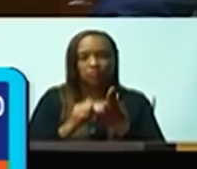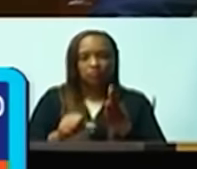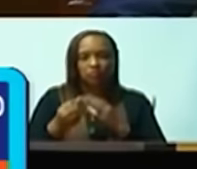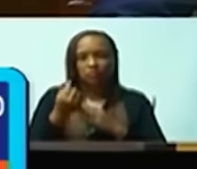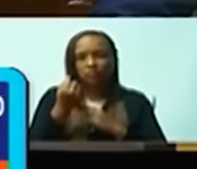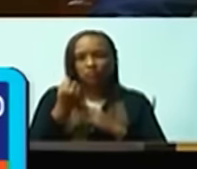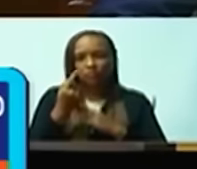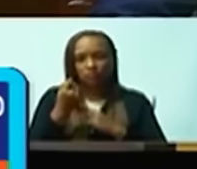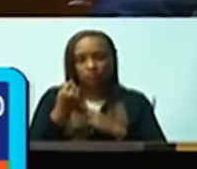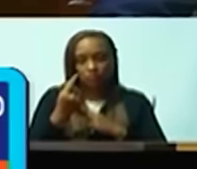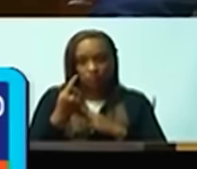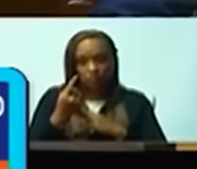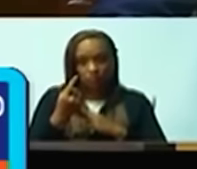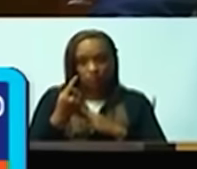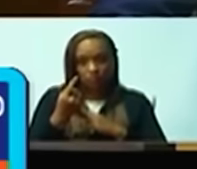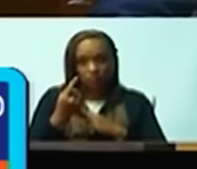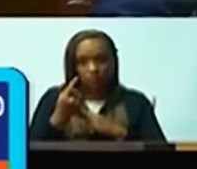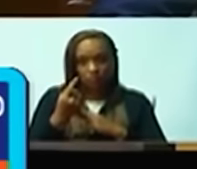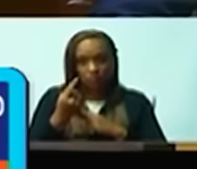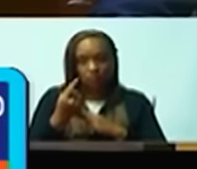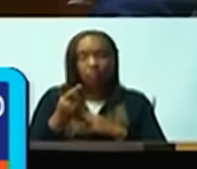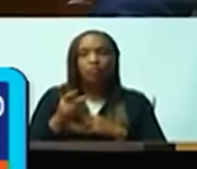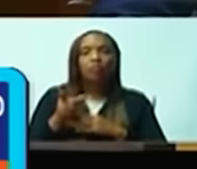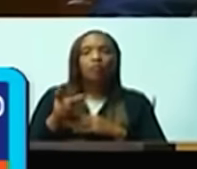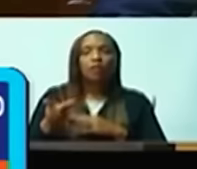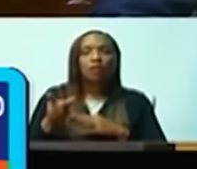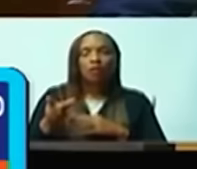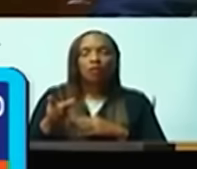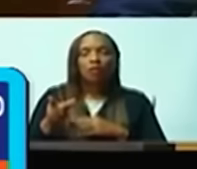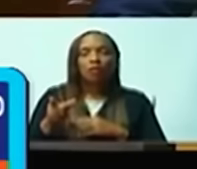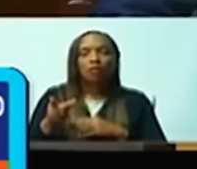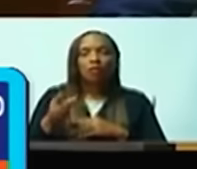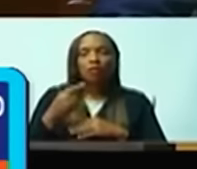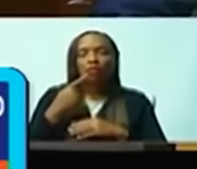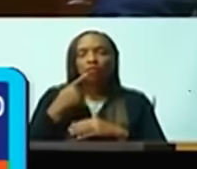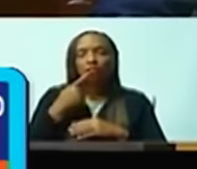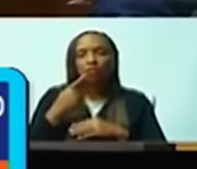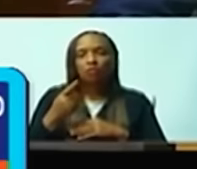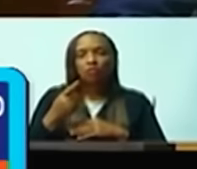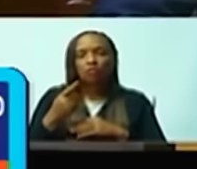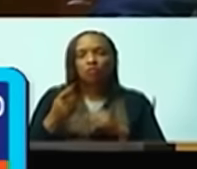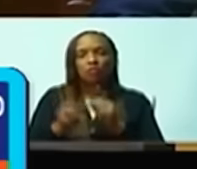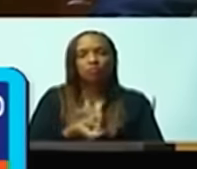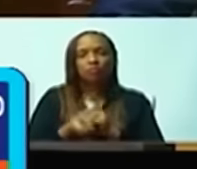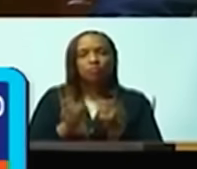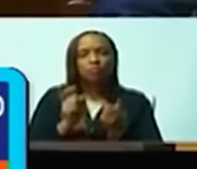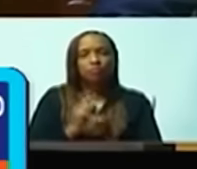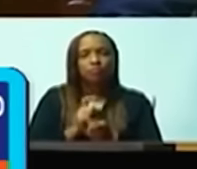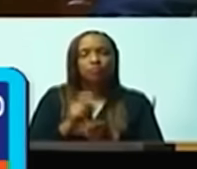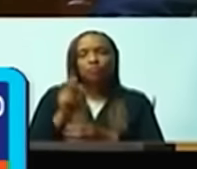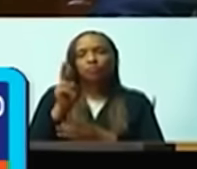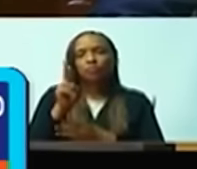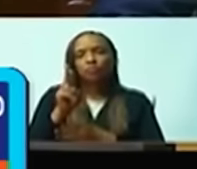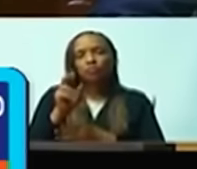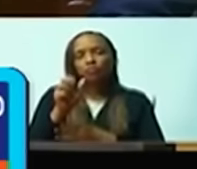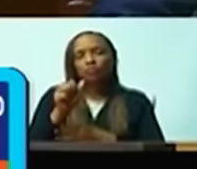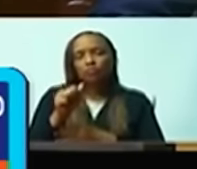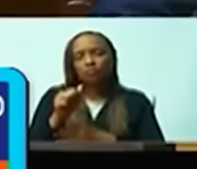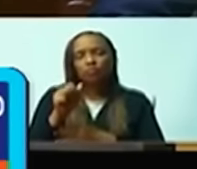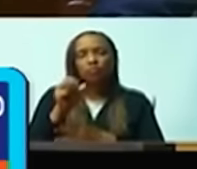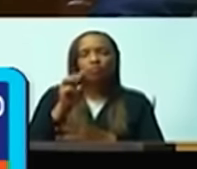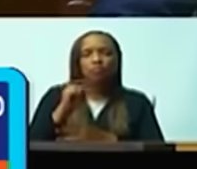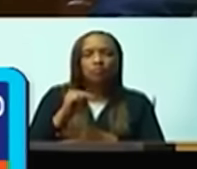plantea el colega Ramón, esta modificación también fue más o menos